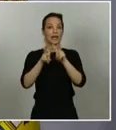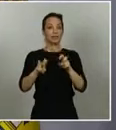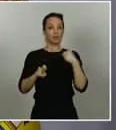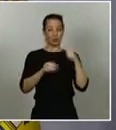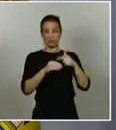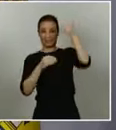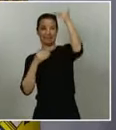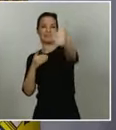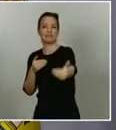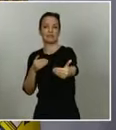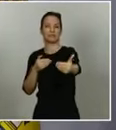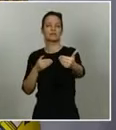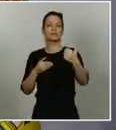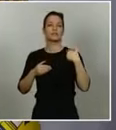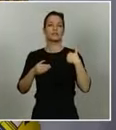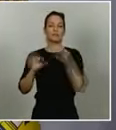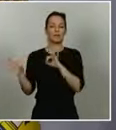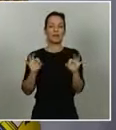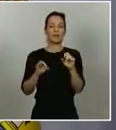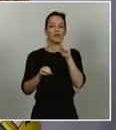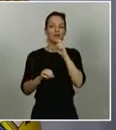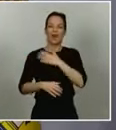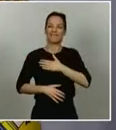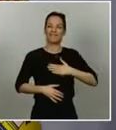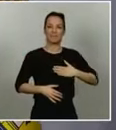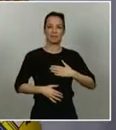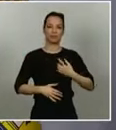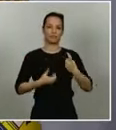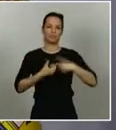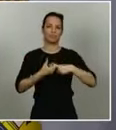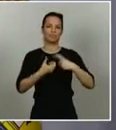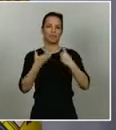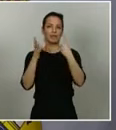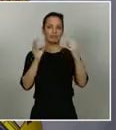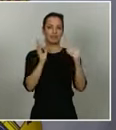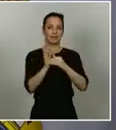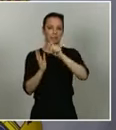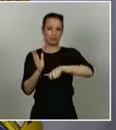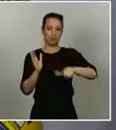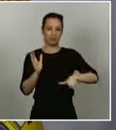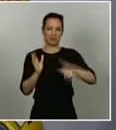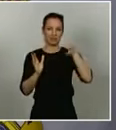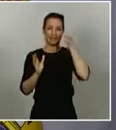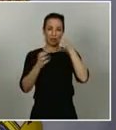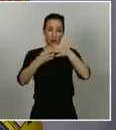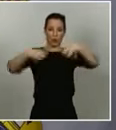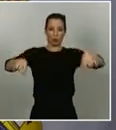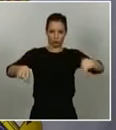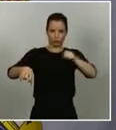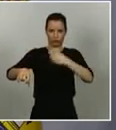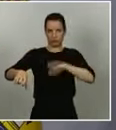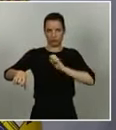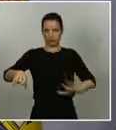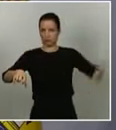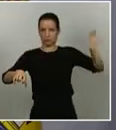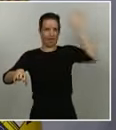de incluir a más de 60.000 personas que conforman dos cohortes de población igualmente representativas en todo el